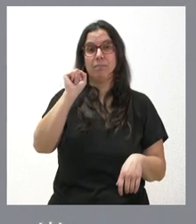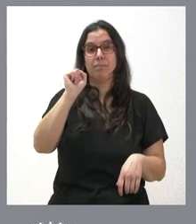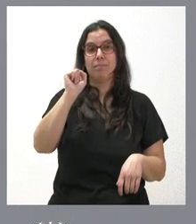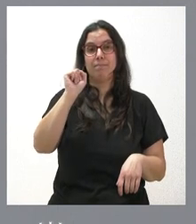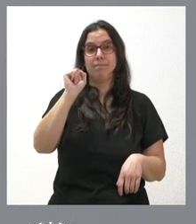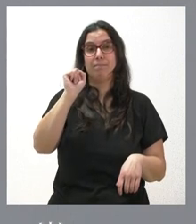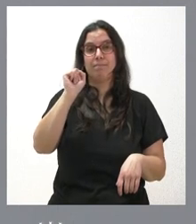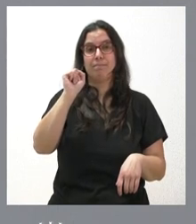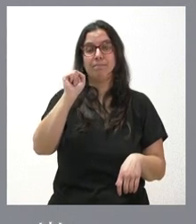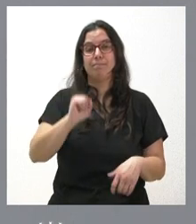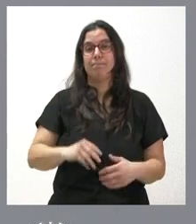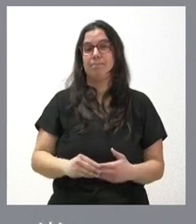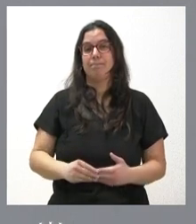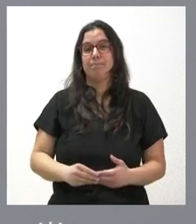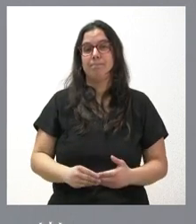Elena